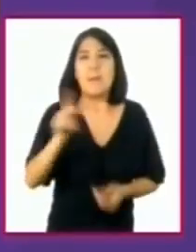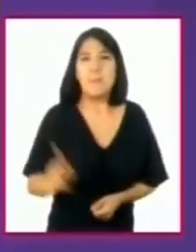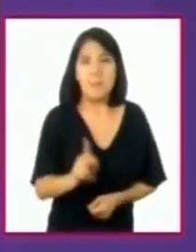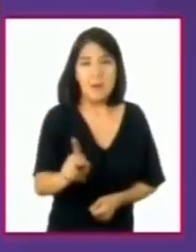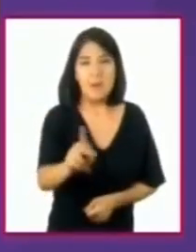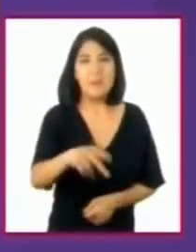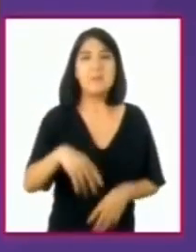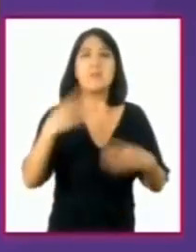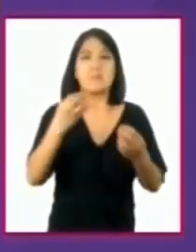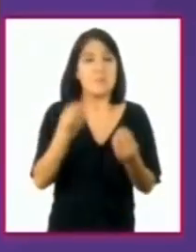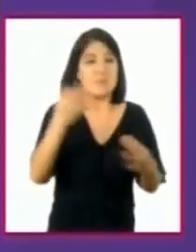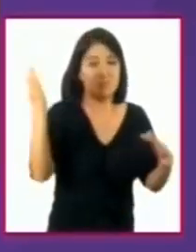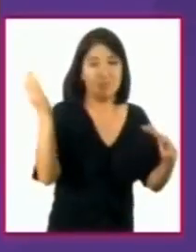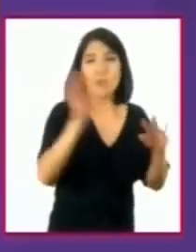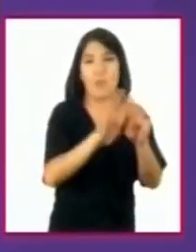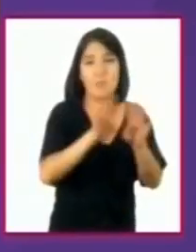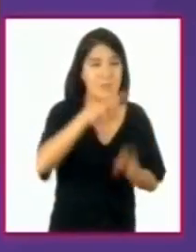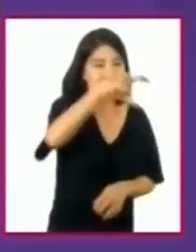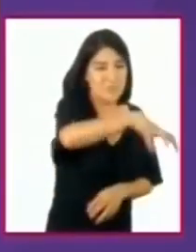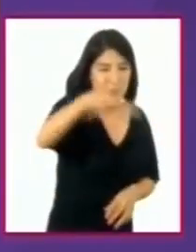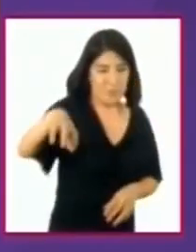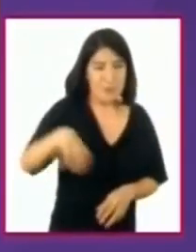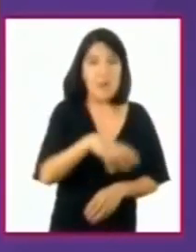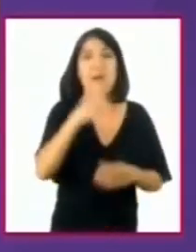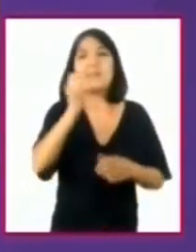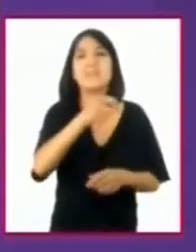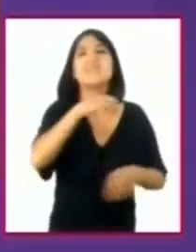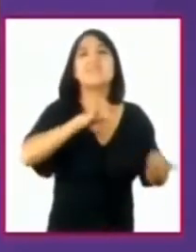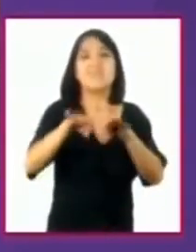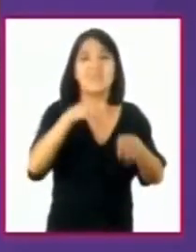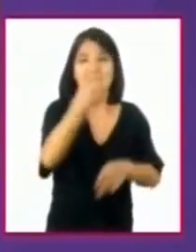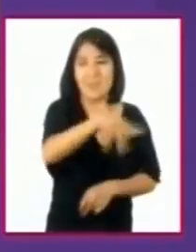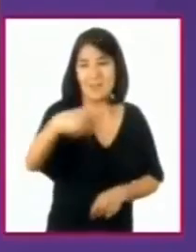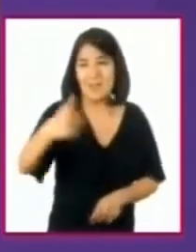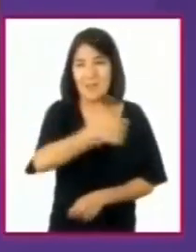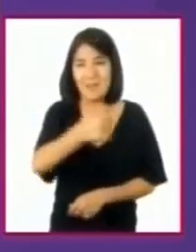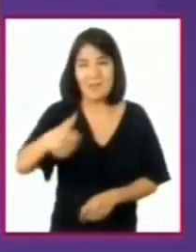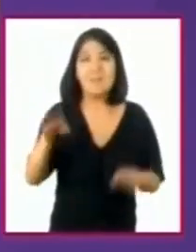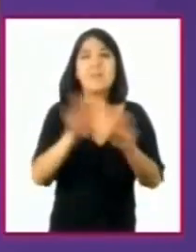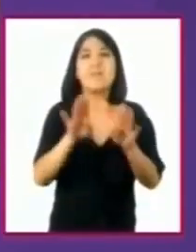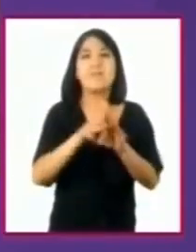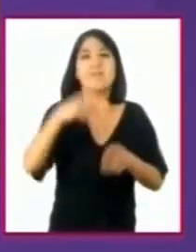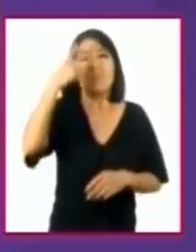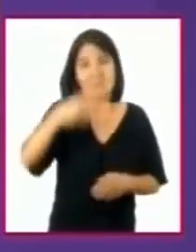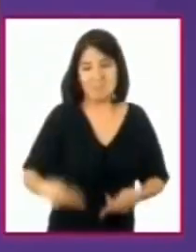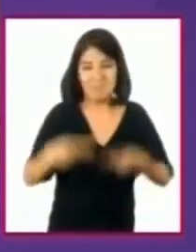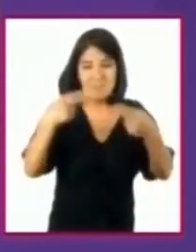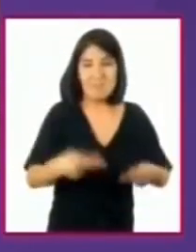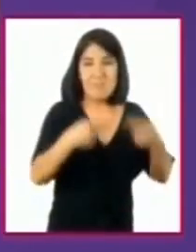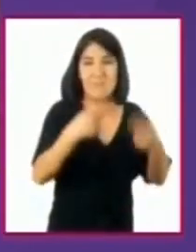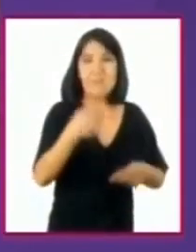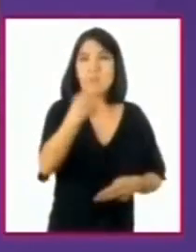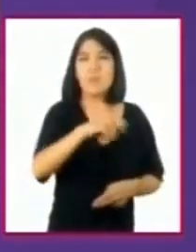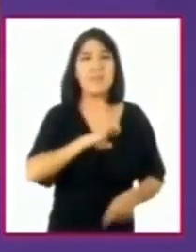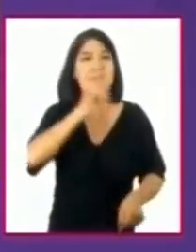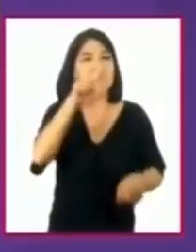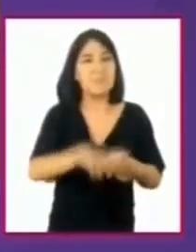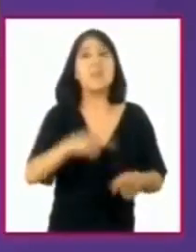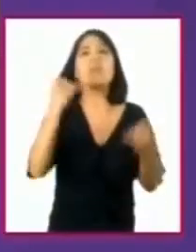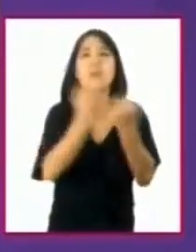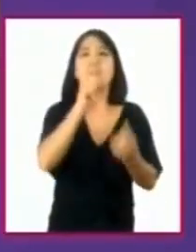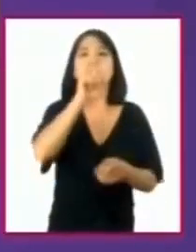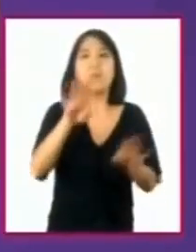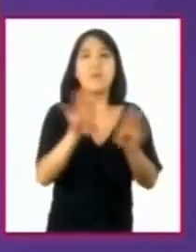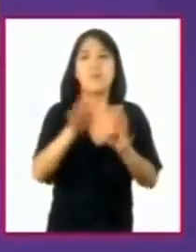una mayor división y especialización del trabajo, el desarrollo en la producción de bienes especializados y la ampliación de